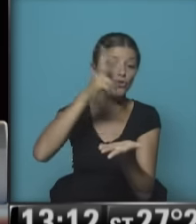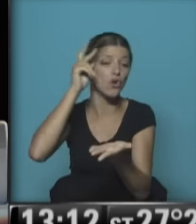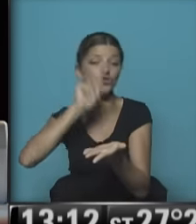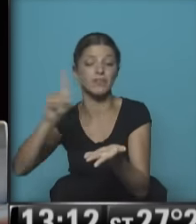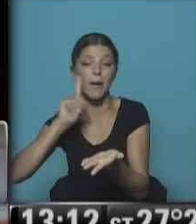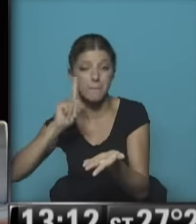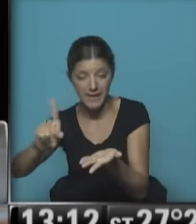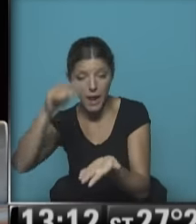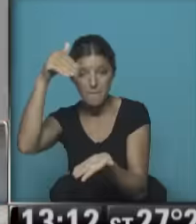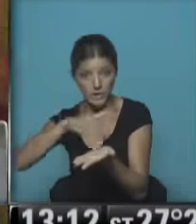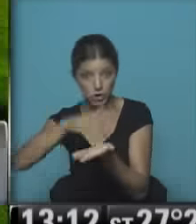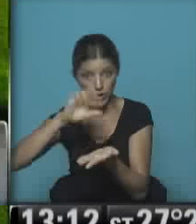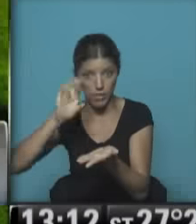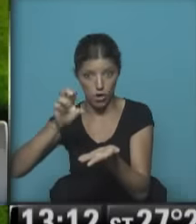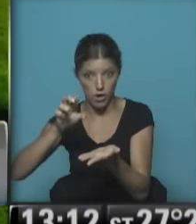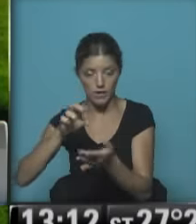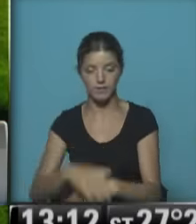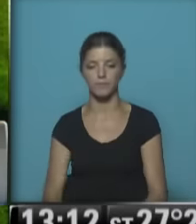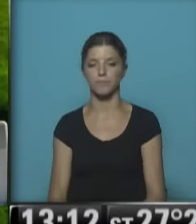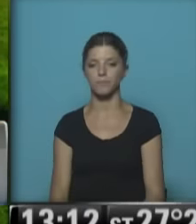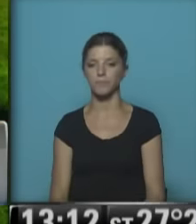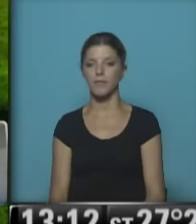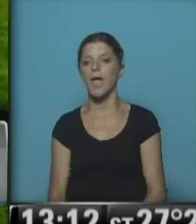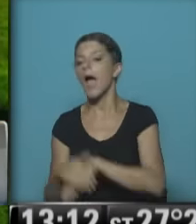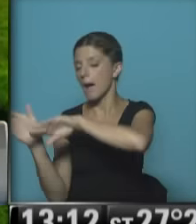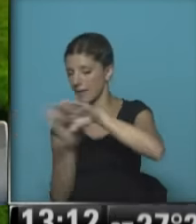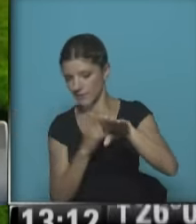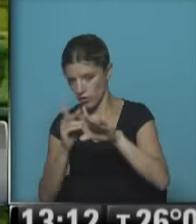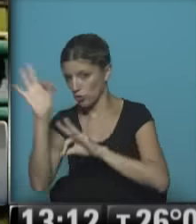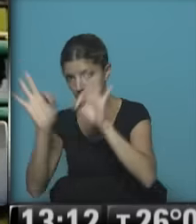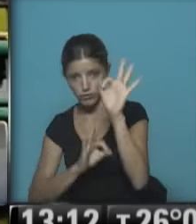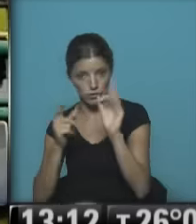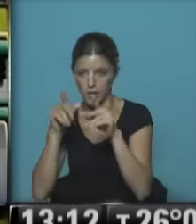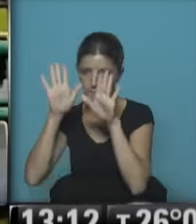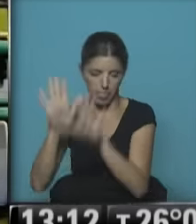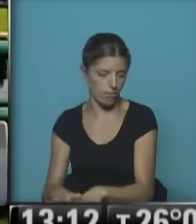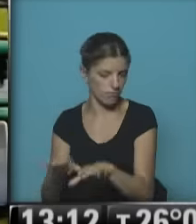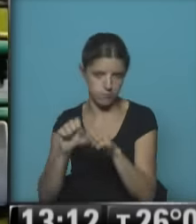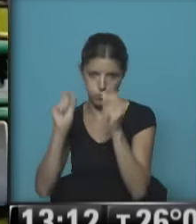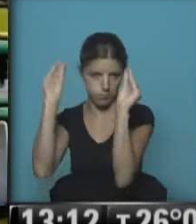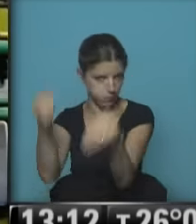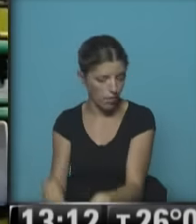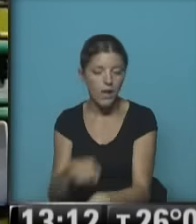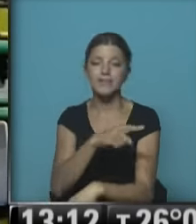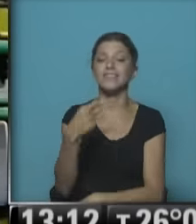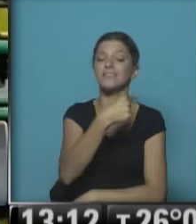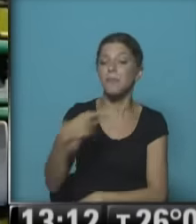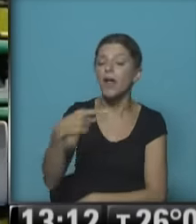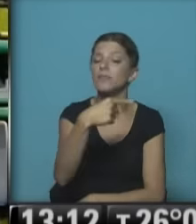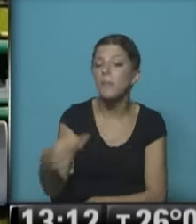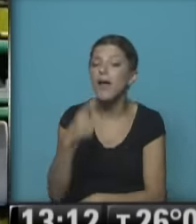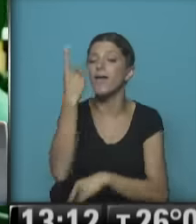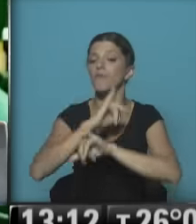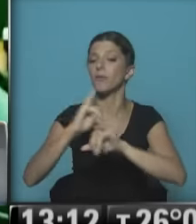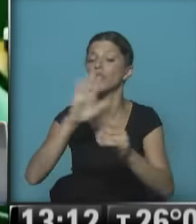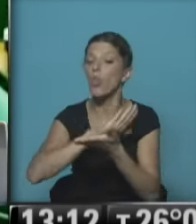mil millones de dólares. Fuera de estos proyectos que fueron al freezer, todas las semanas hay noticias respecto de